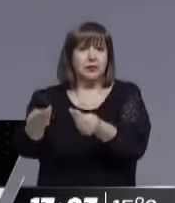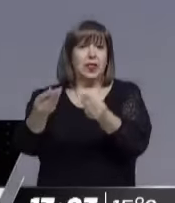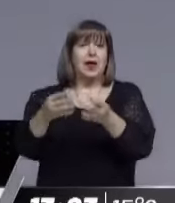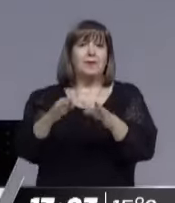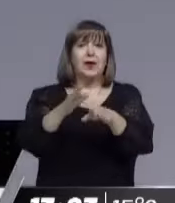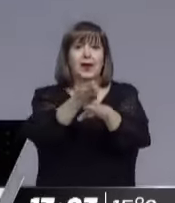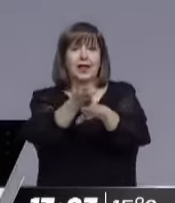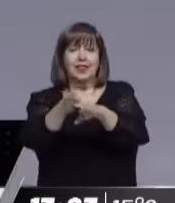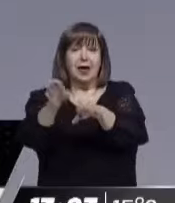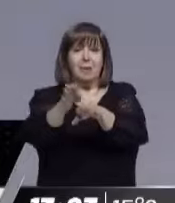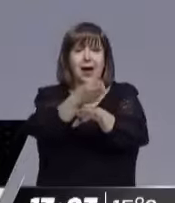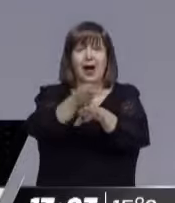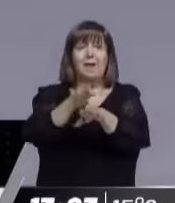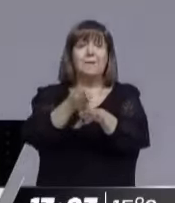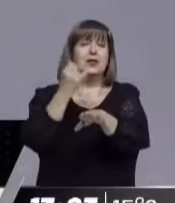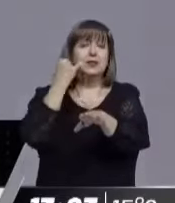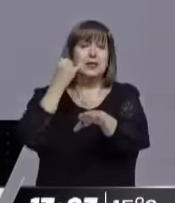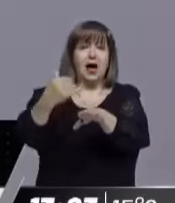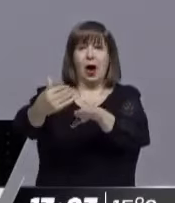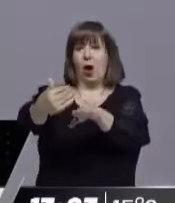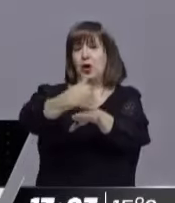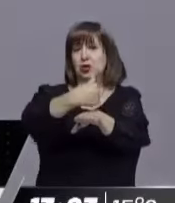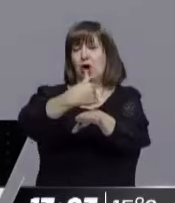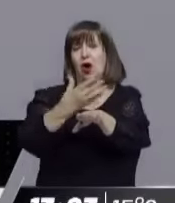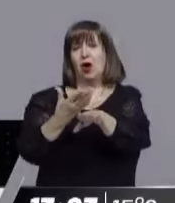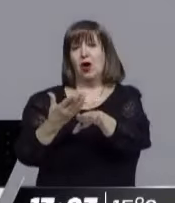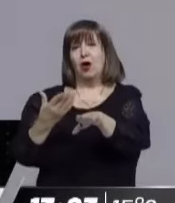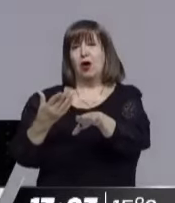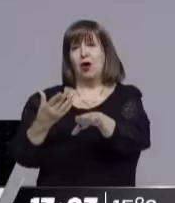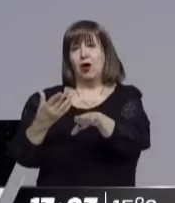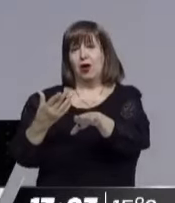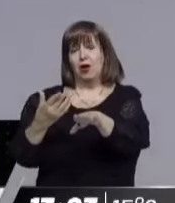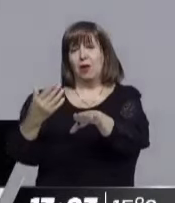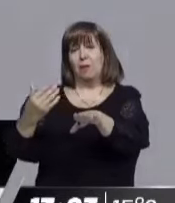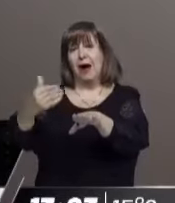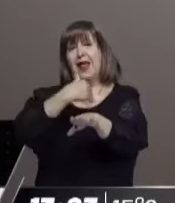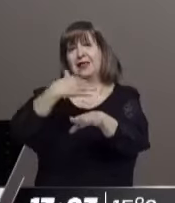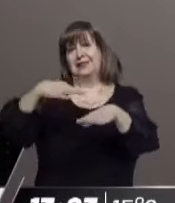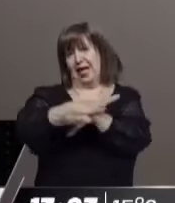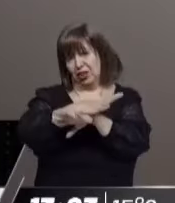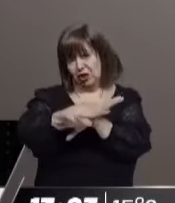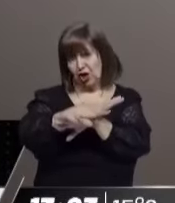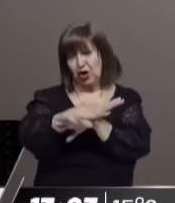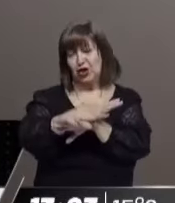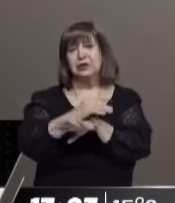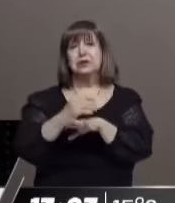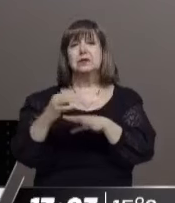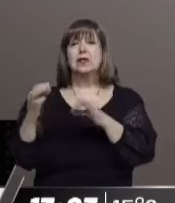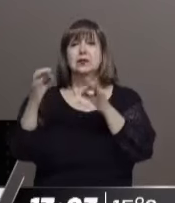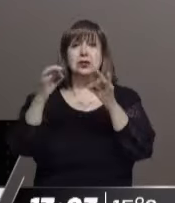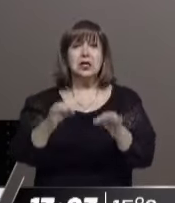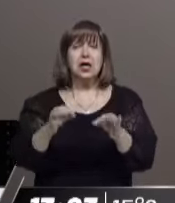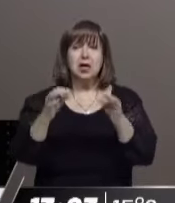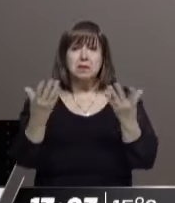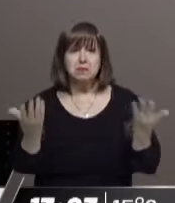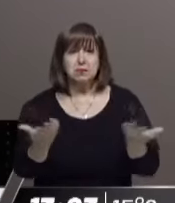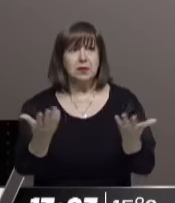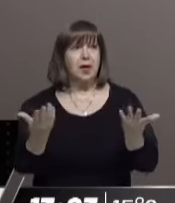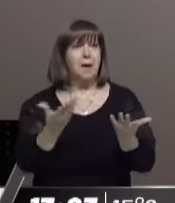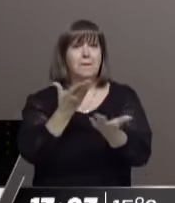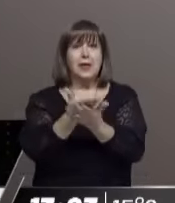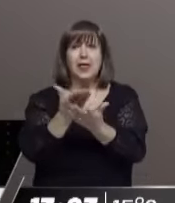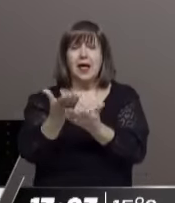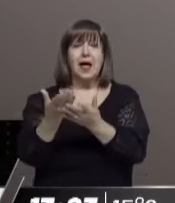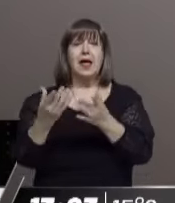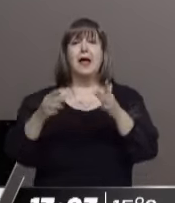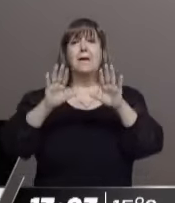calzada para quienes venían de otros puntos del interior de la provincia hacia el centro. Al llegar al lugar, por supuesto, lo que se pidió es que la